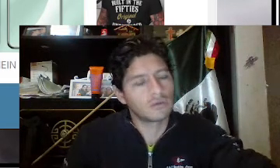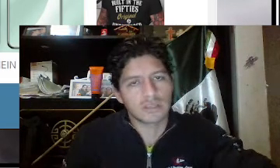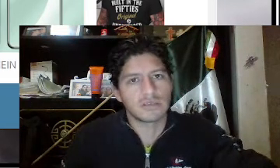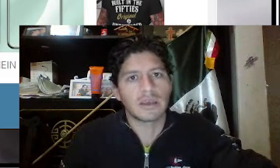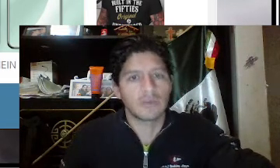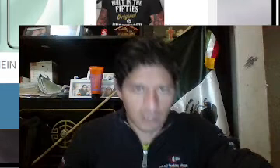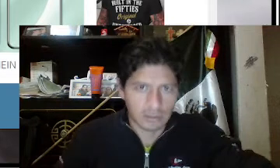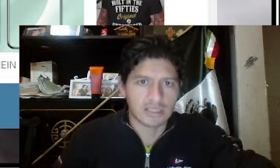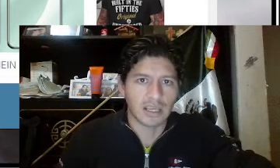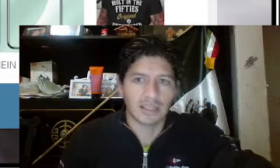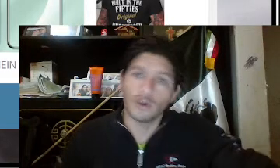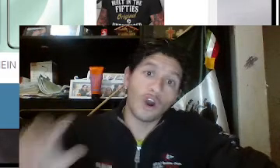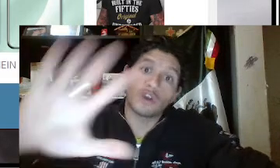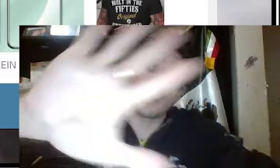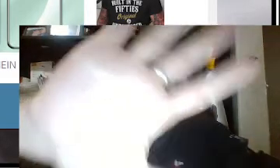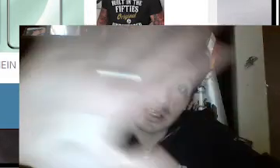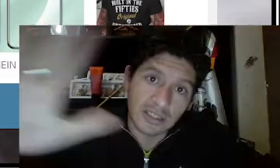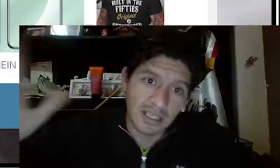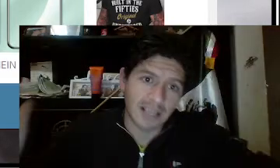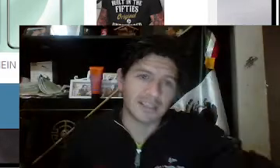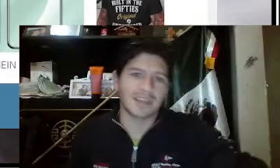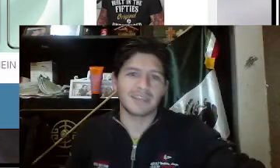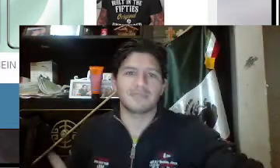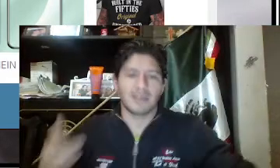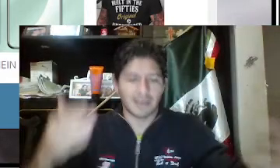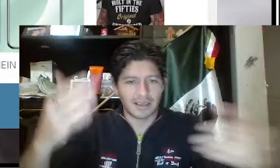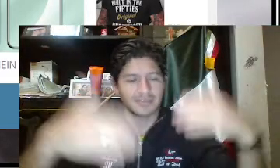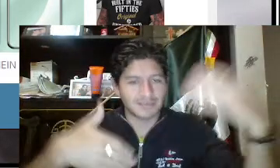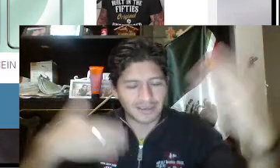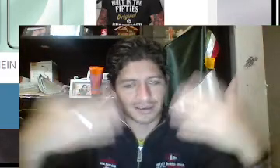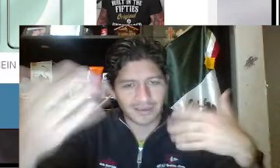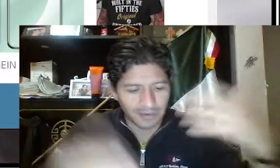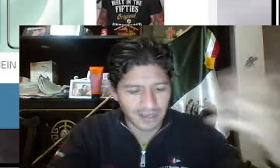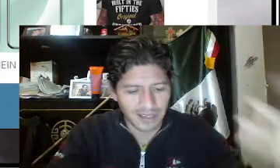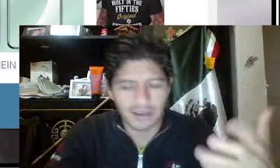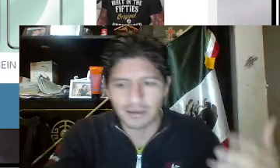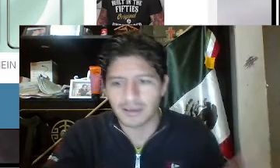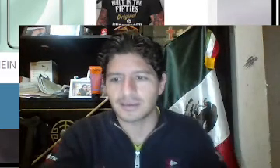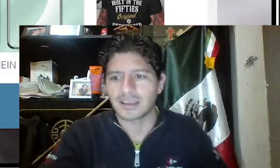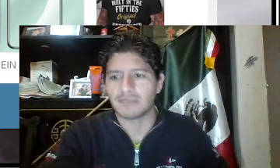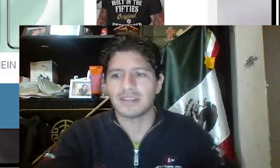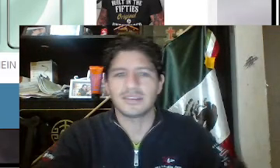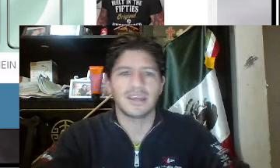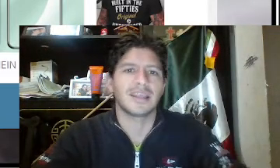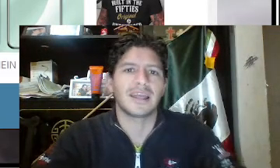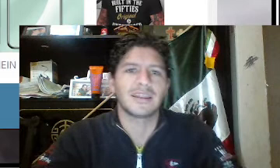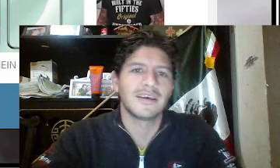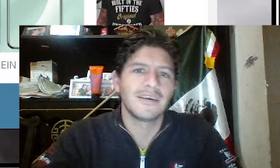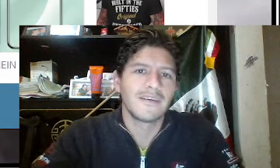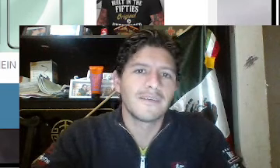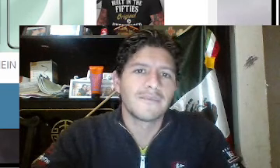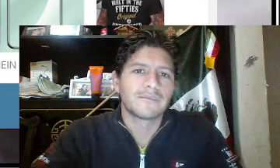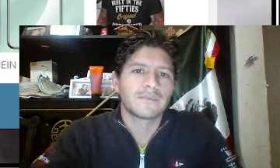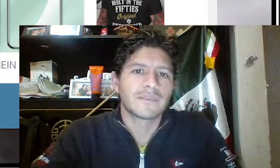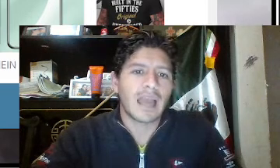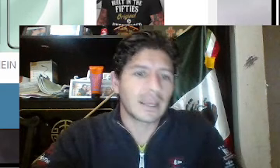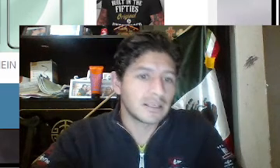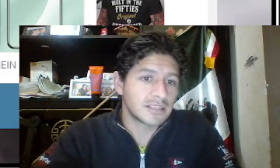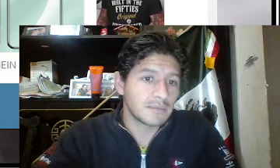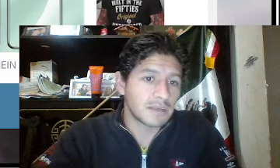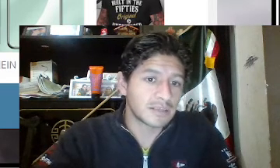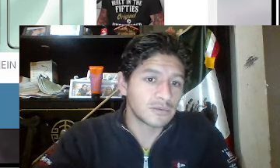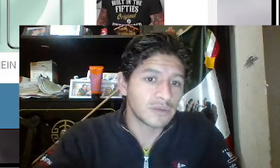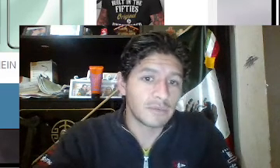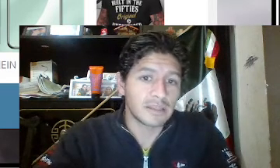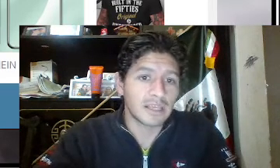no quiero que se vaya, yo quiero que se quede. No puedes decir que se quede. Eso es lo que quiero que me entiendan. Aquí se